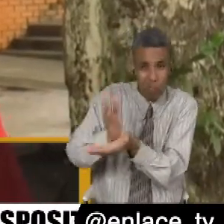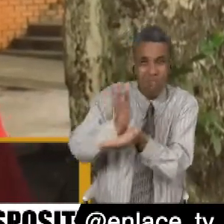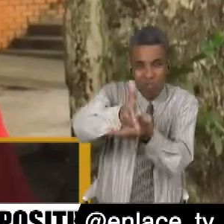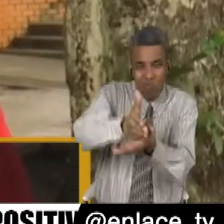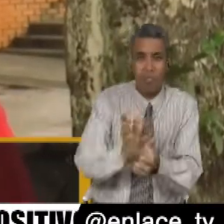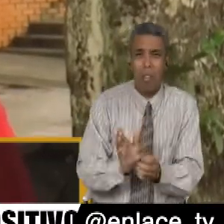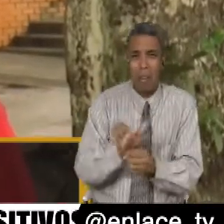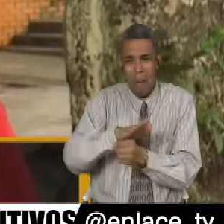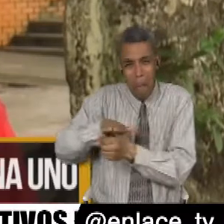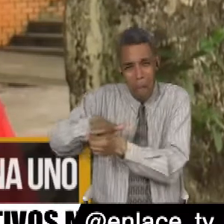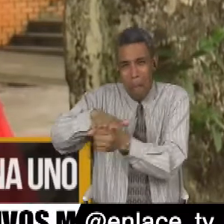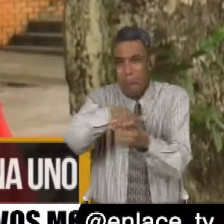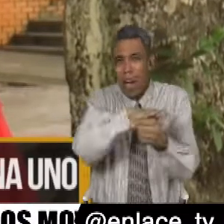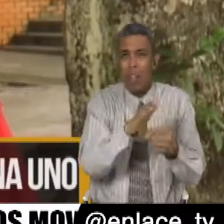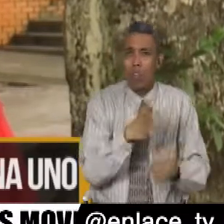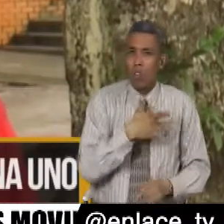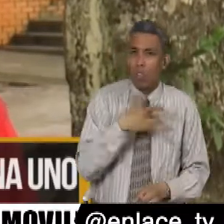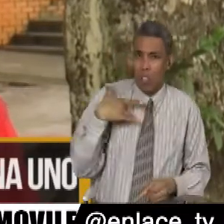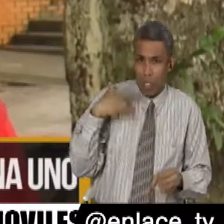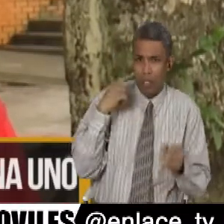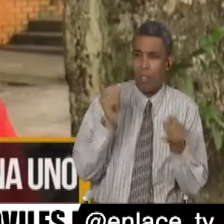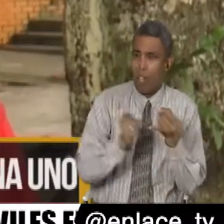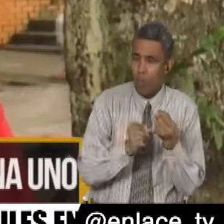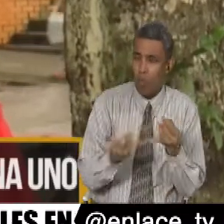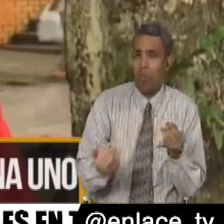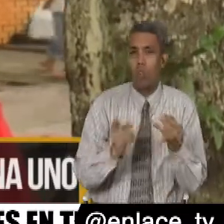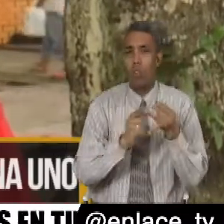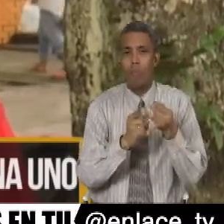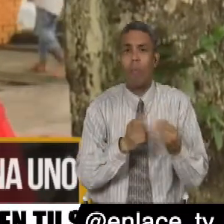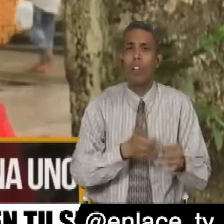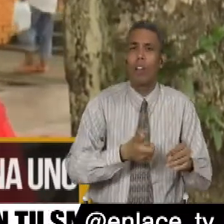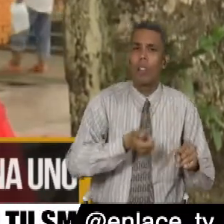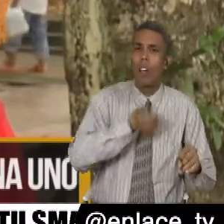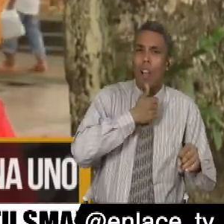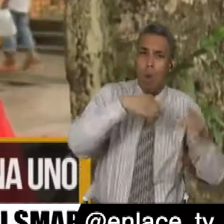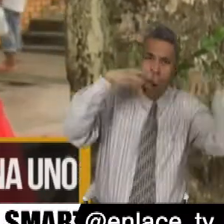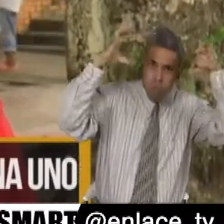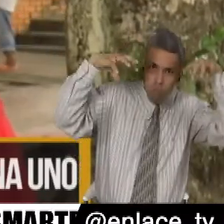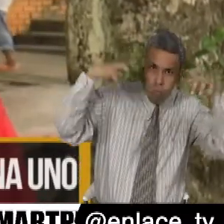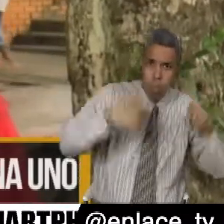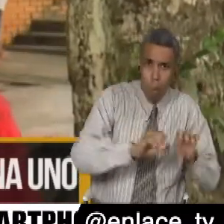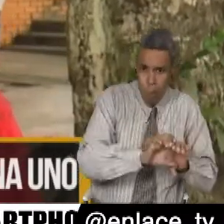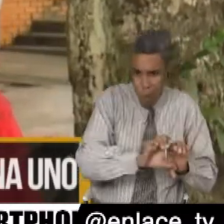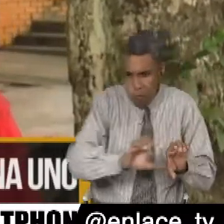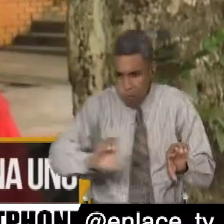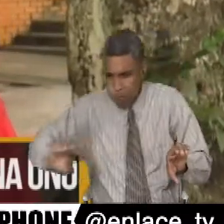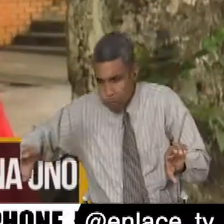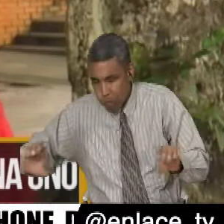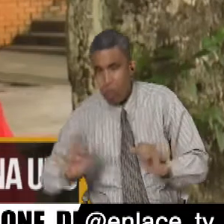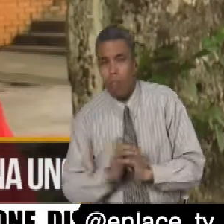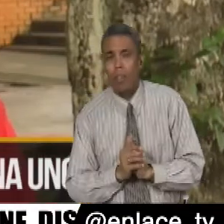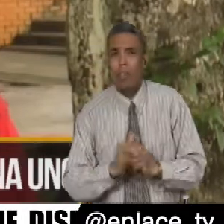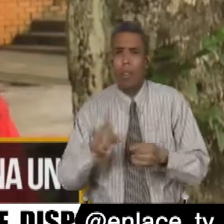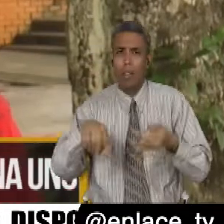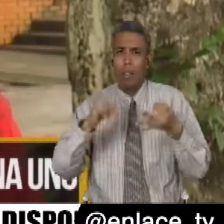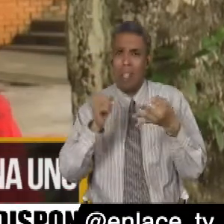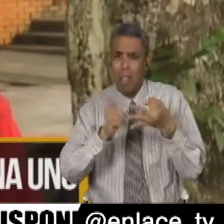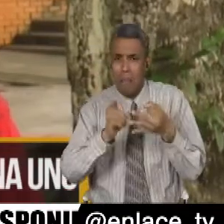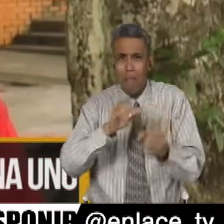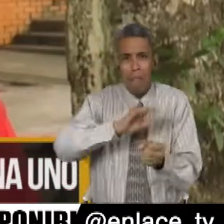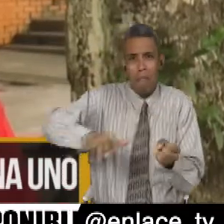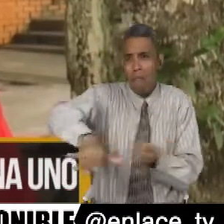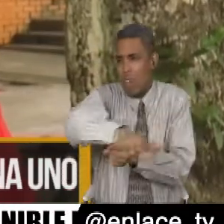varios temas en salud en lo que es alcantarillado y por supuesto también en medioambiente y lo que podamos ir